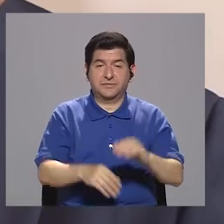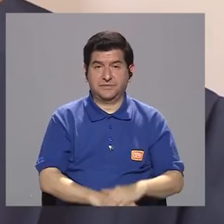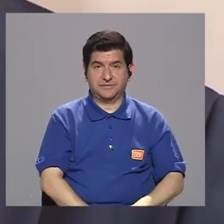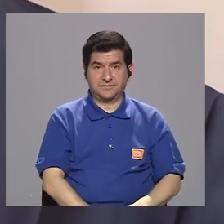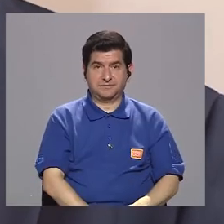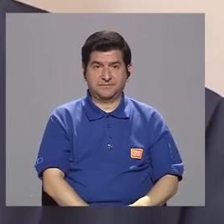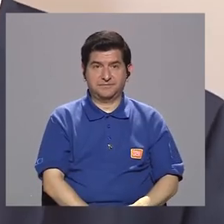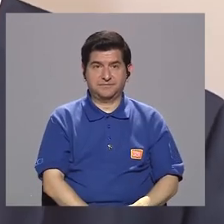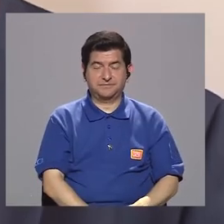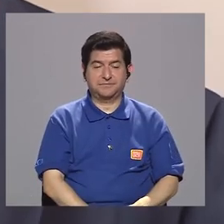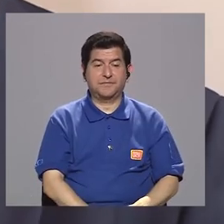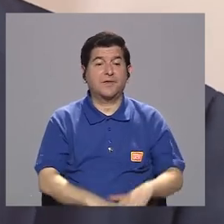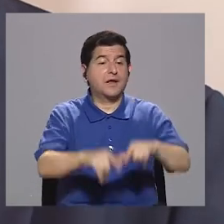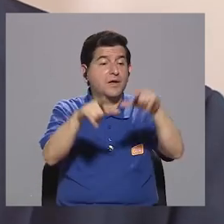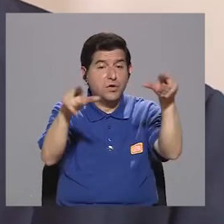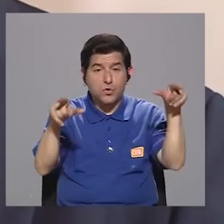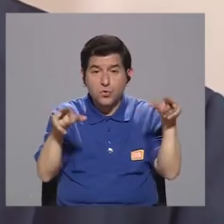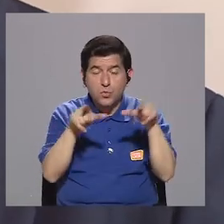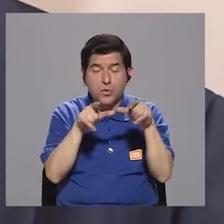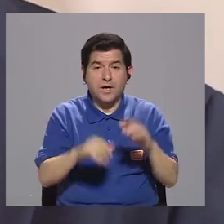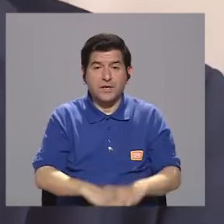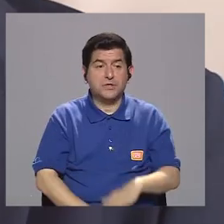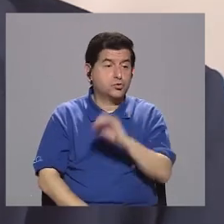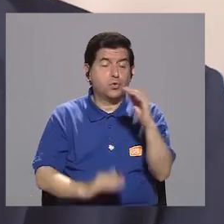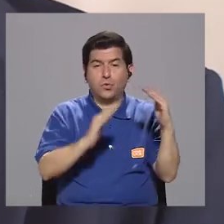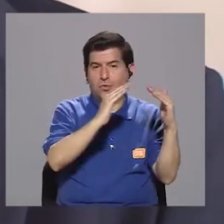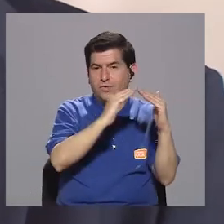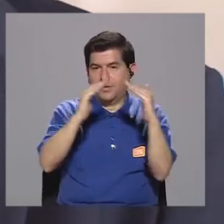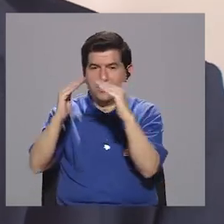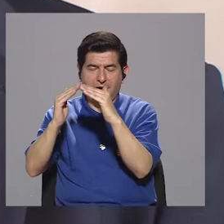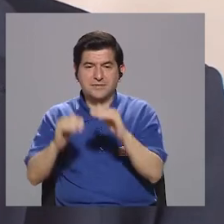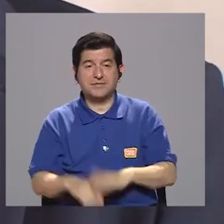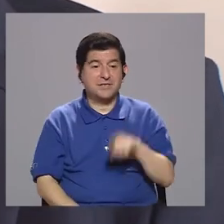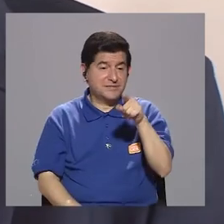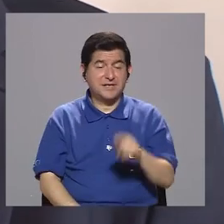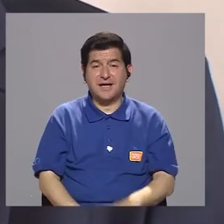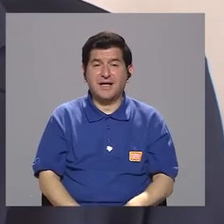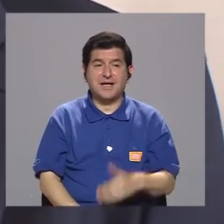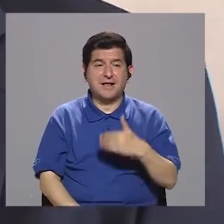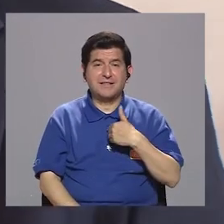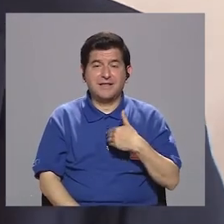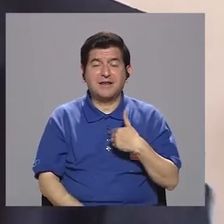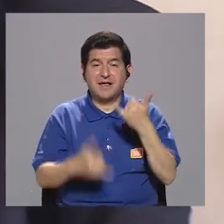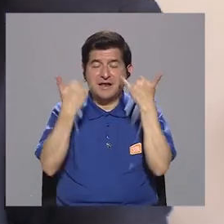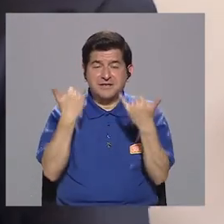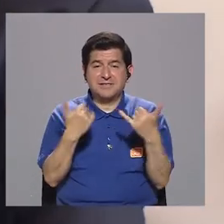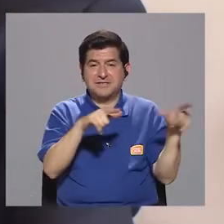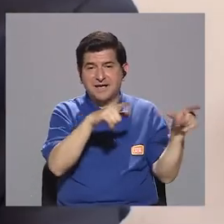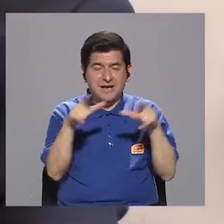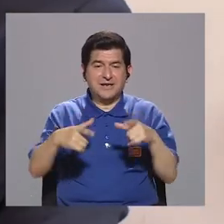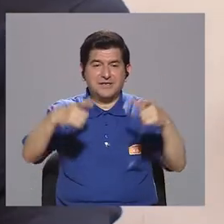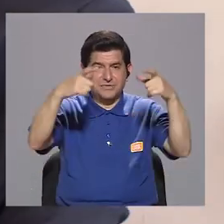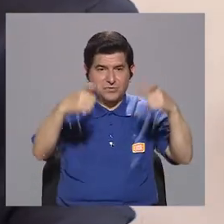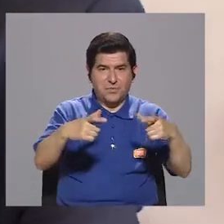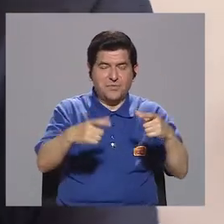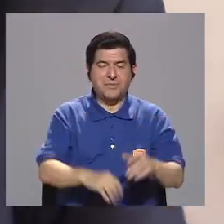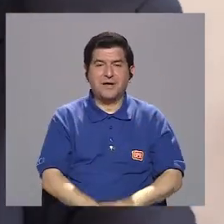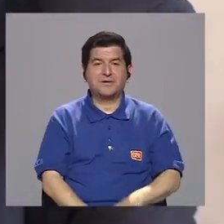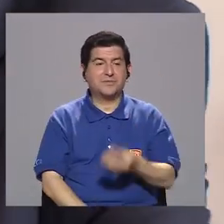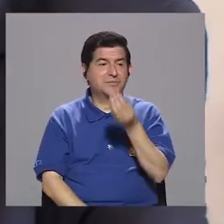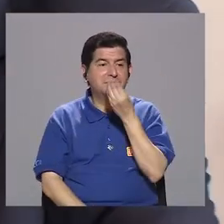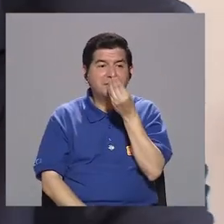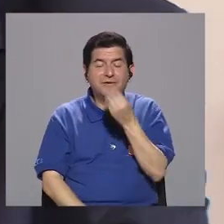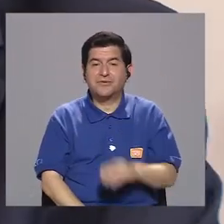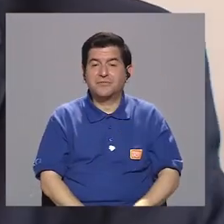me comentó que había lugares, casas en las que él prácticamente tenía un plato ahí en la labor del almuerzo en todas esas casas para que